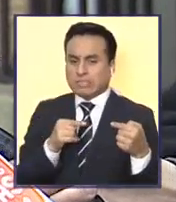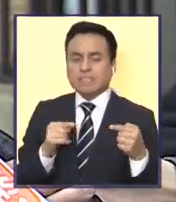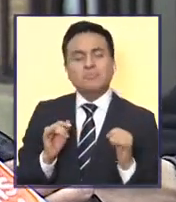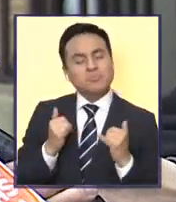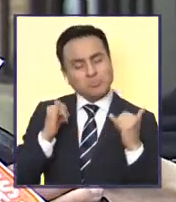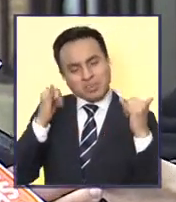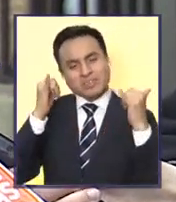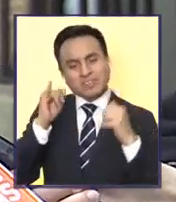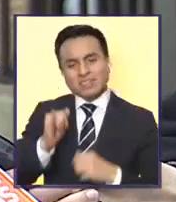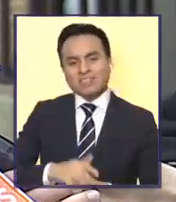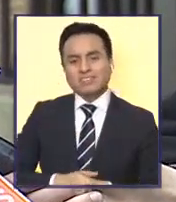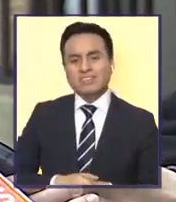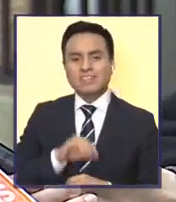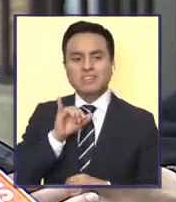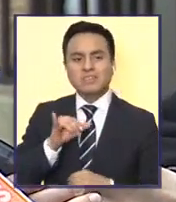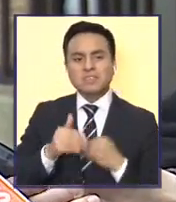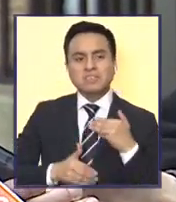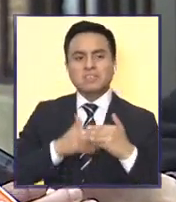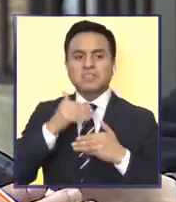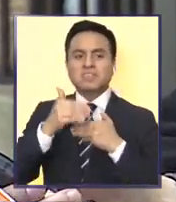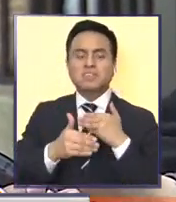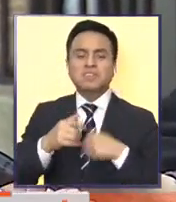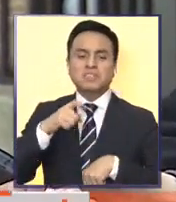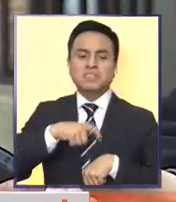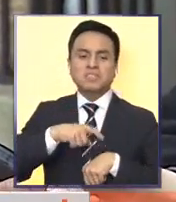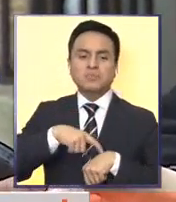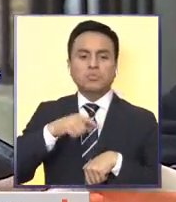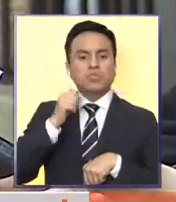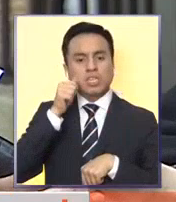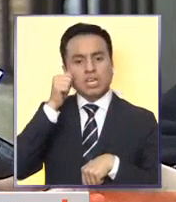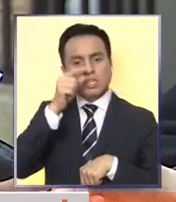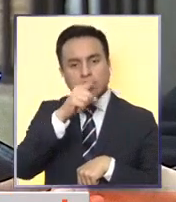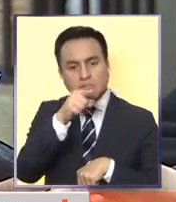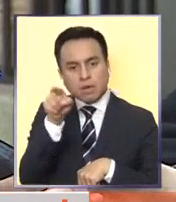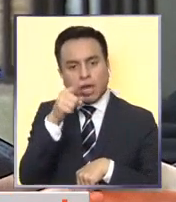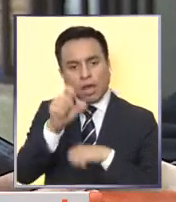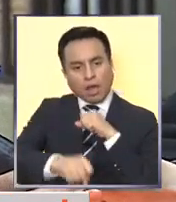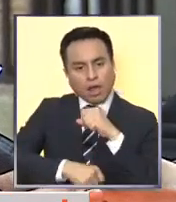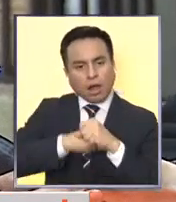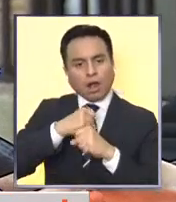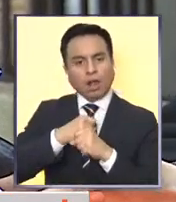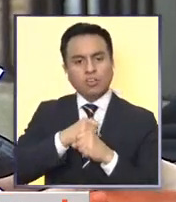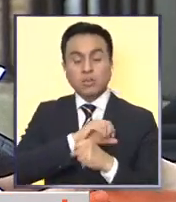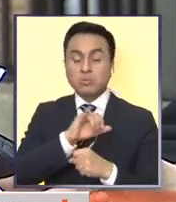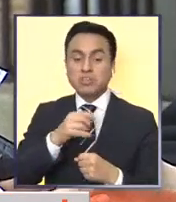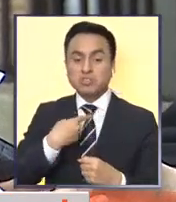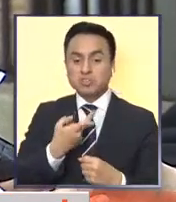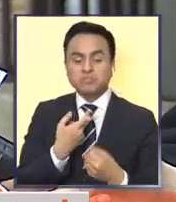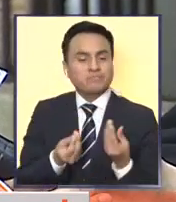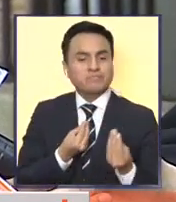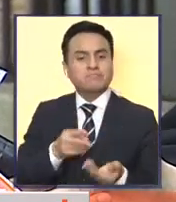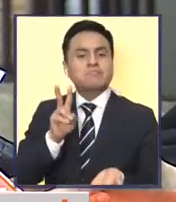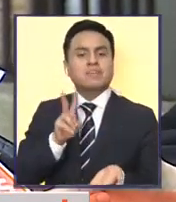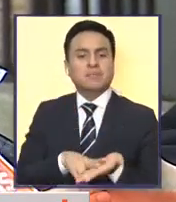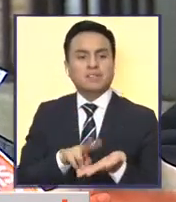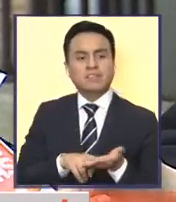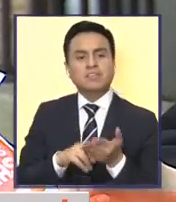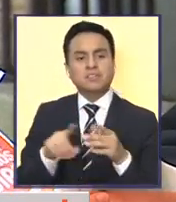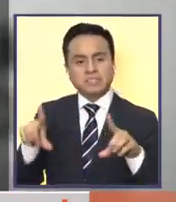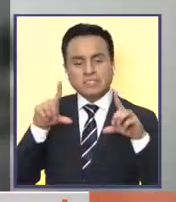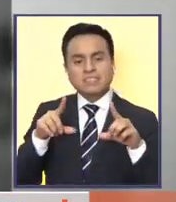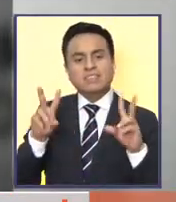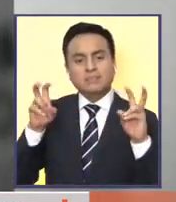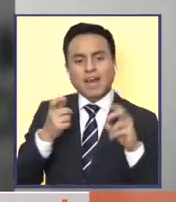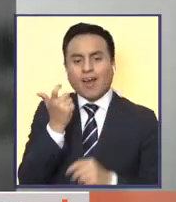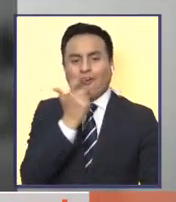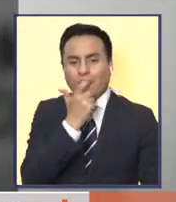divertida y fue desarrollándose con el paso de los días, de las semanas, de los años y terminamos haciendo verdaderas rutinas de